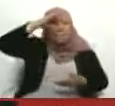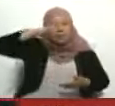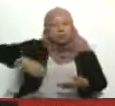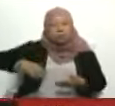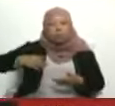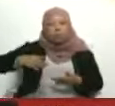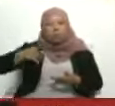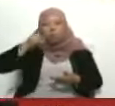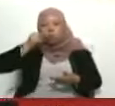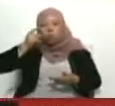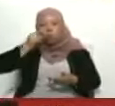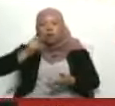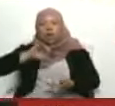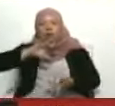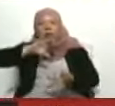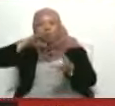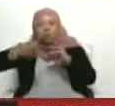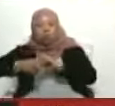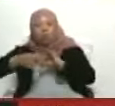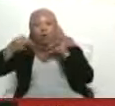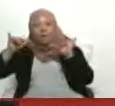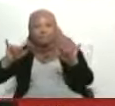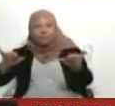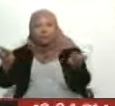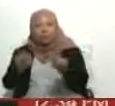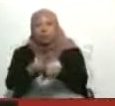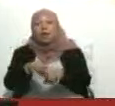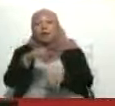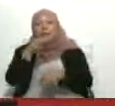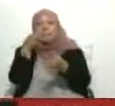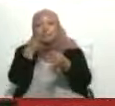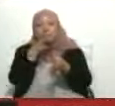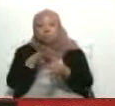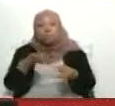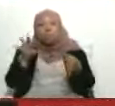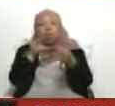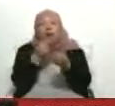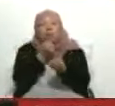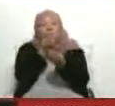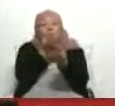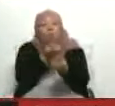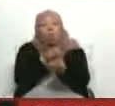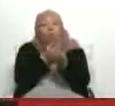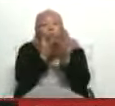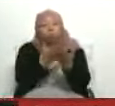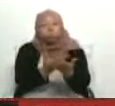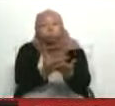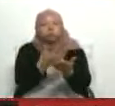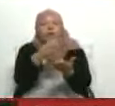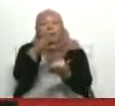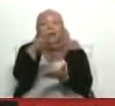para remitirla, según él mismo ha confesado, a la CIA.